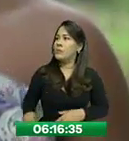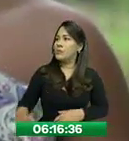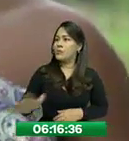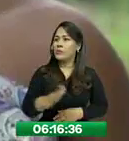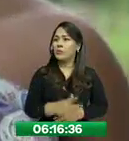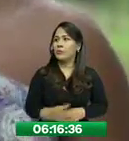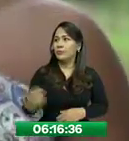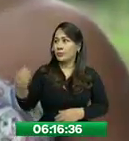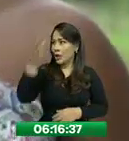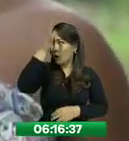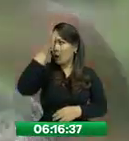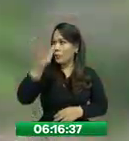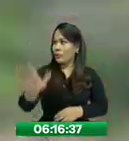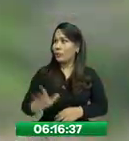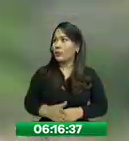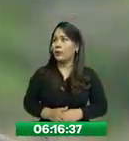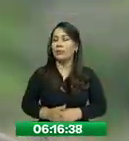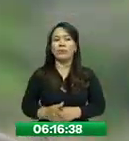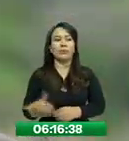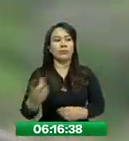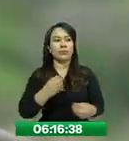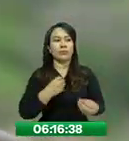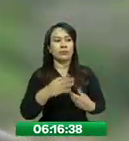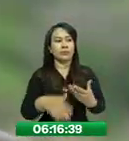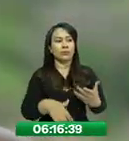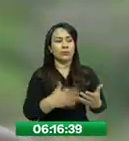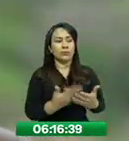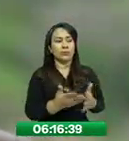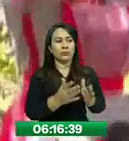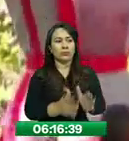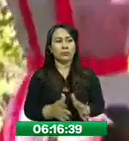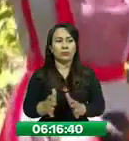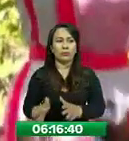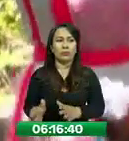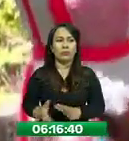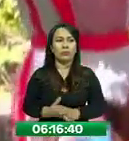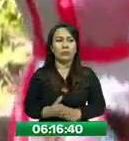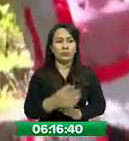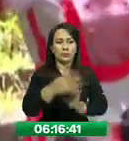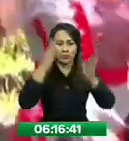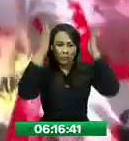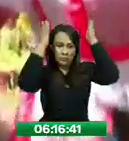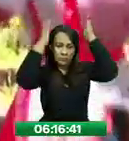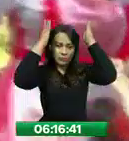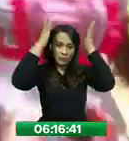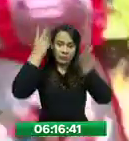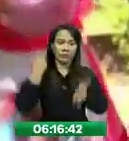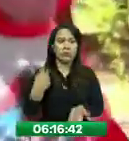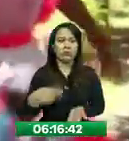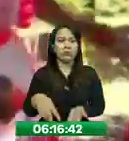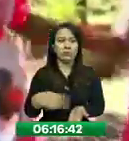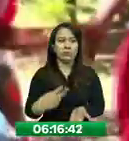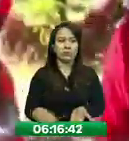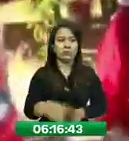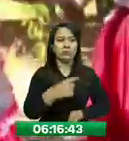cuentos, la bomba y la botella, el Valle del Chota te abre sus puertas. La principal manifestación cultural es su música y la destreza